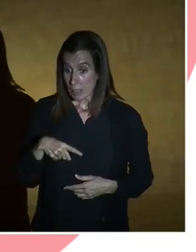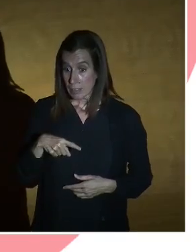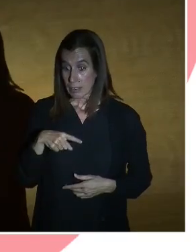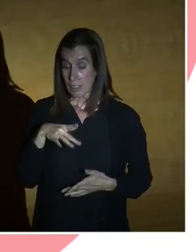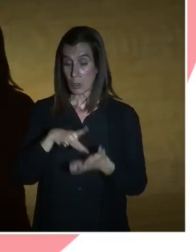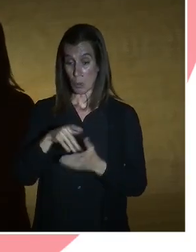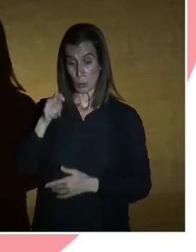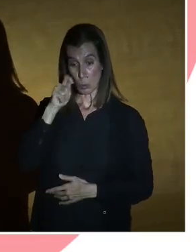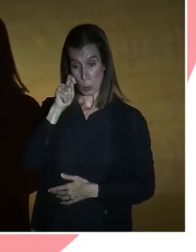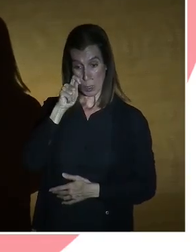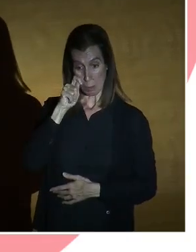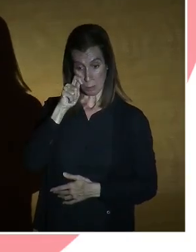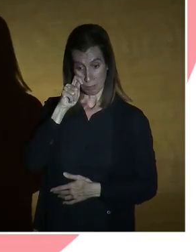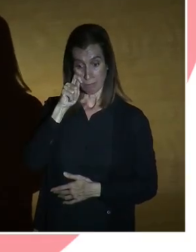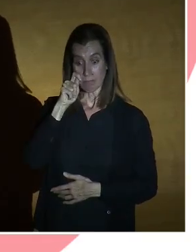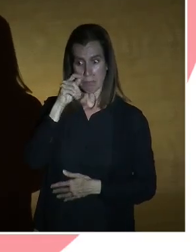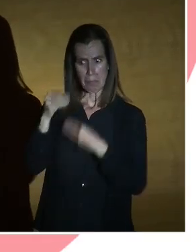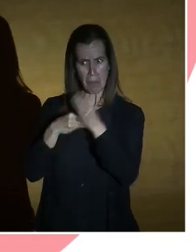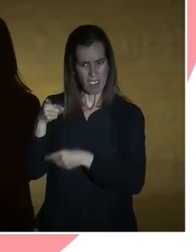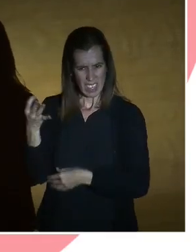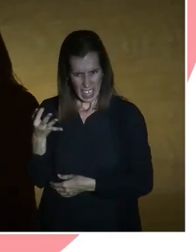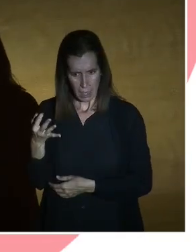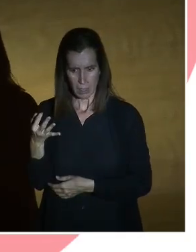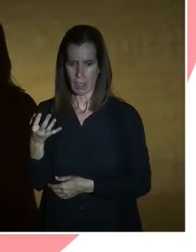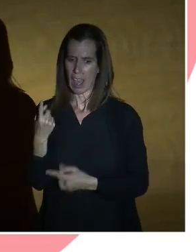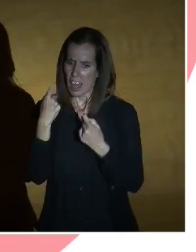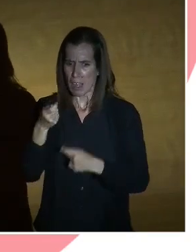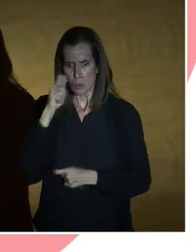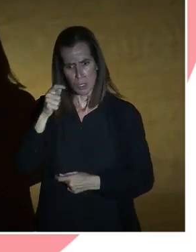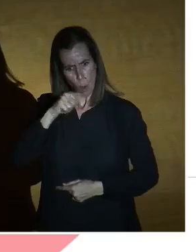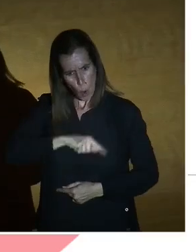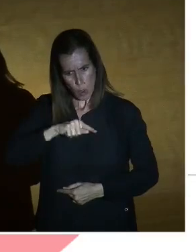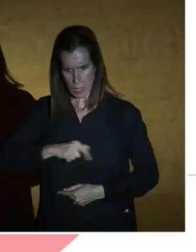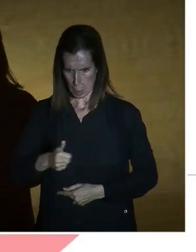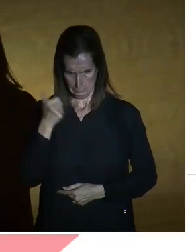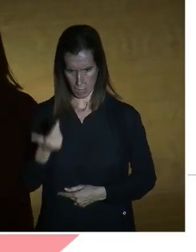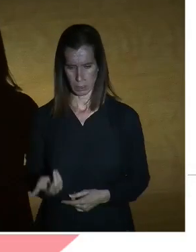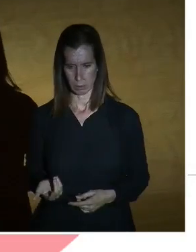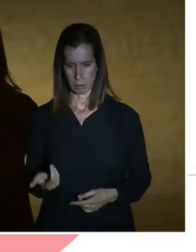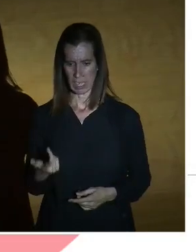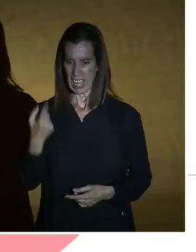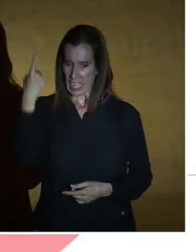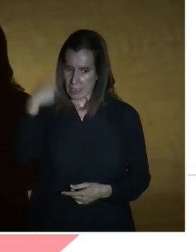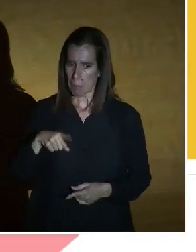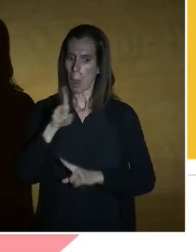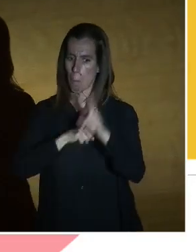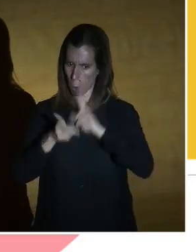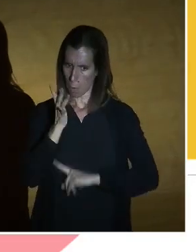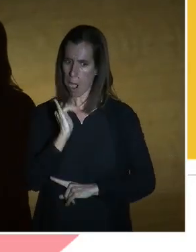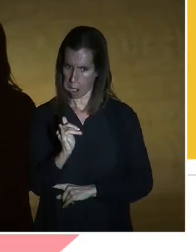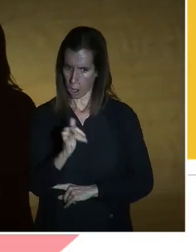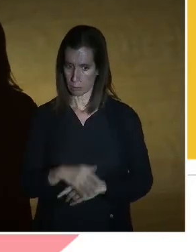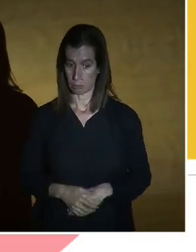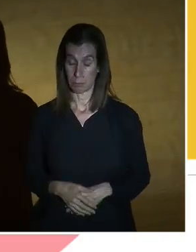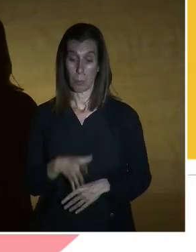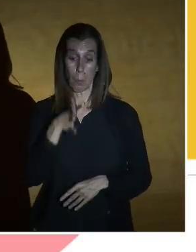ese turismo que está haciendo, tener un turismo mucho más consciente, ser capaces de ver esa problemática y por